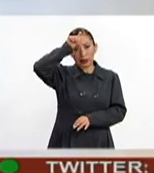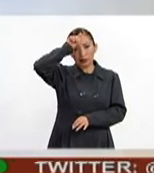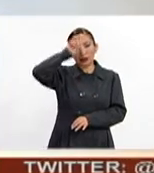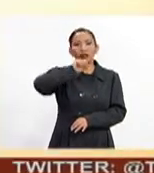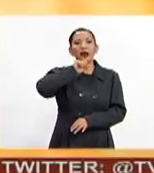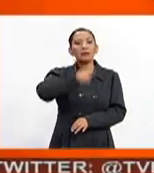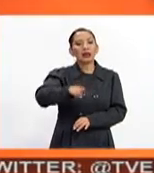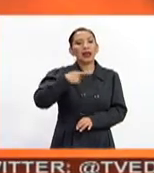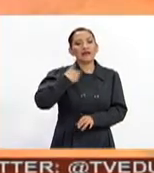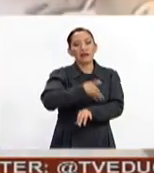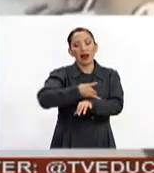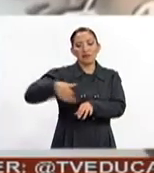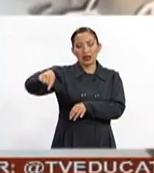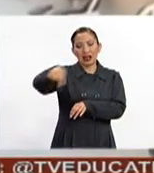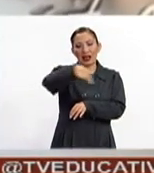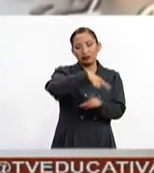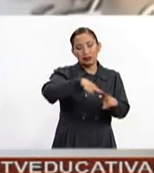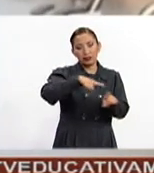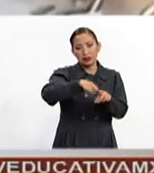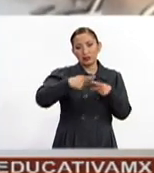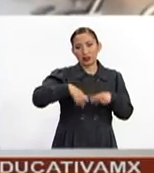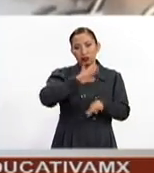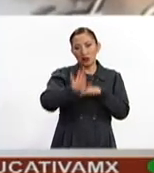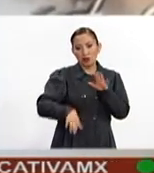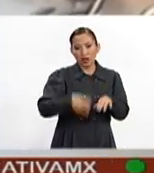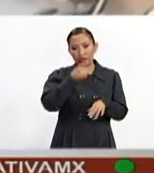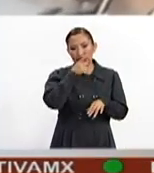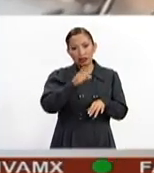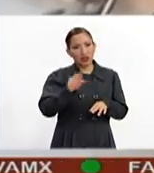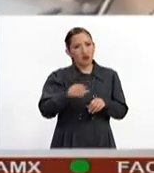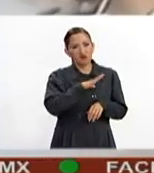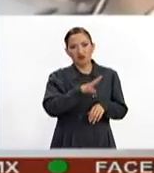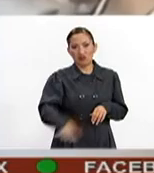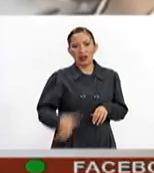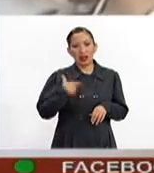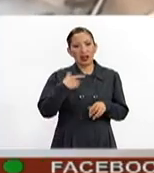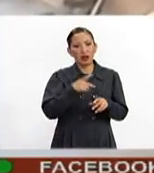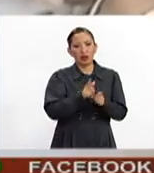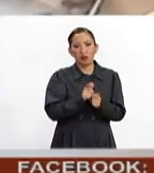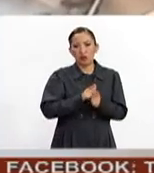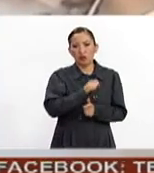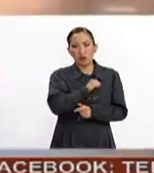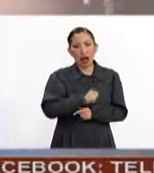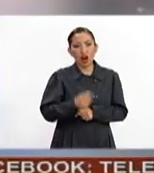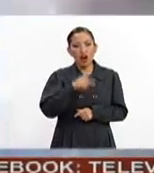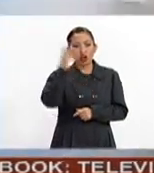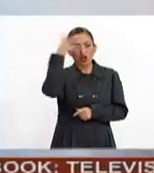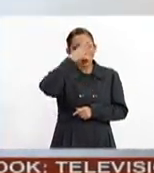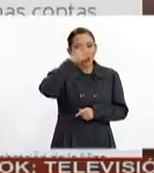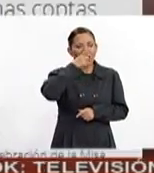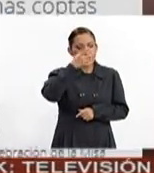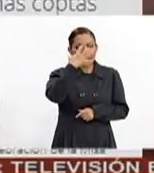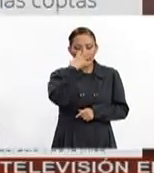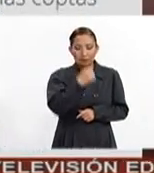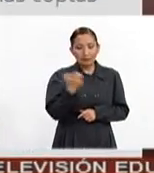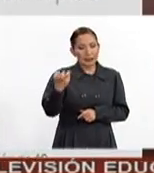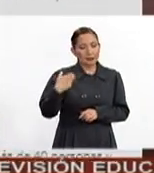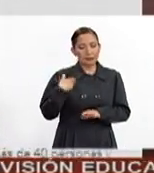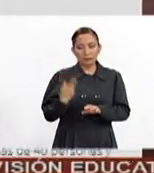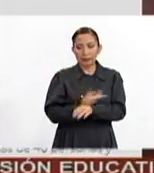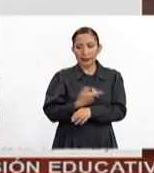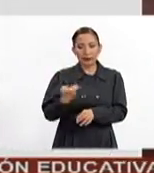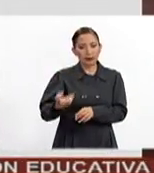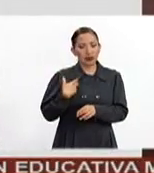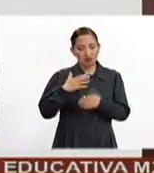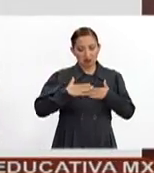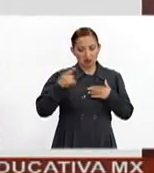así como con los familiares de las víctimas, reiteró su rechazo al terrorismo. Donald Trump se mostró triste por estos ataques y